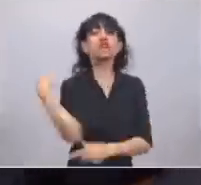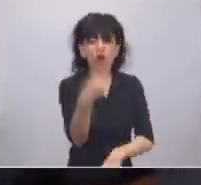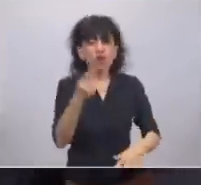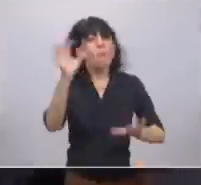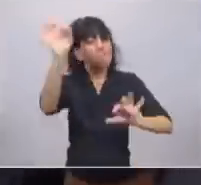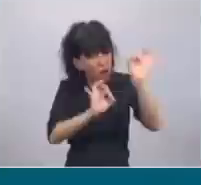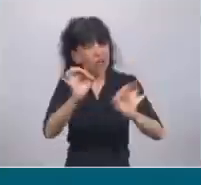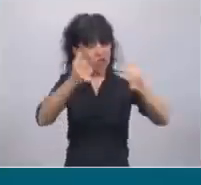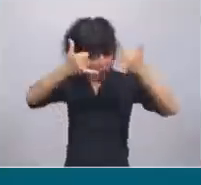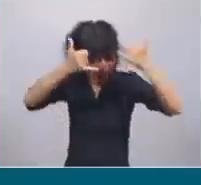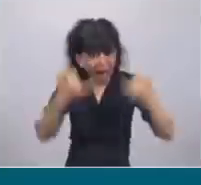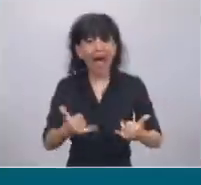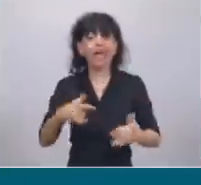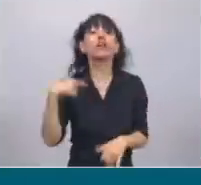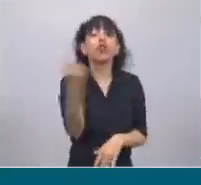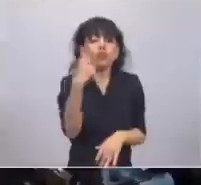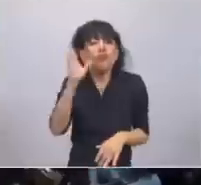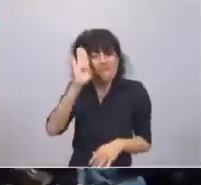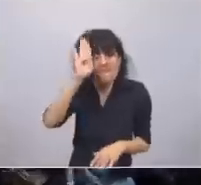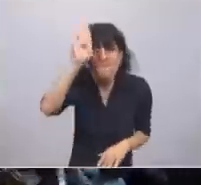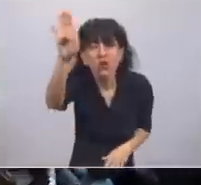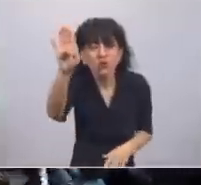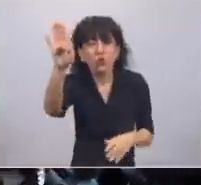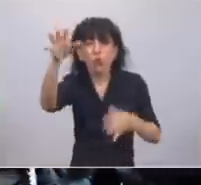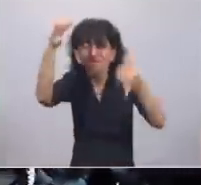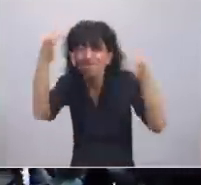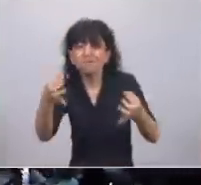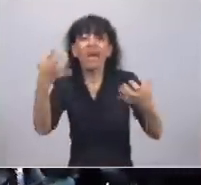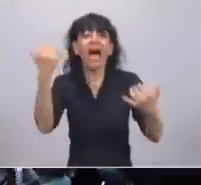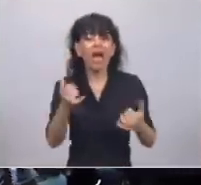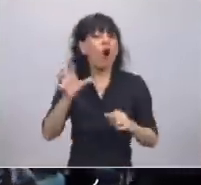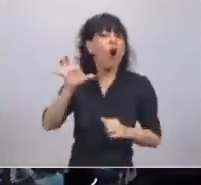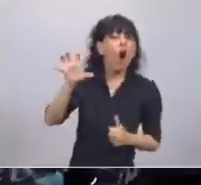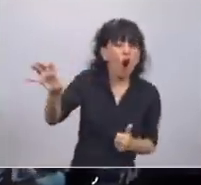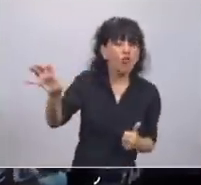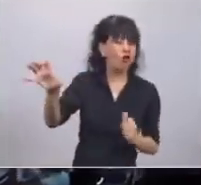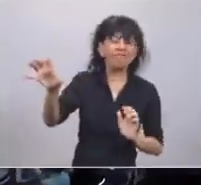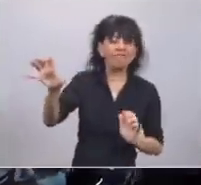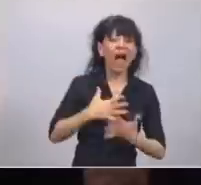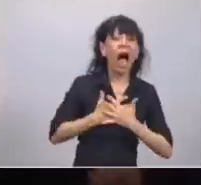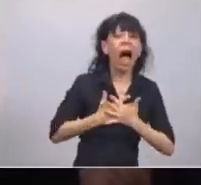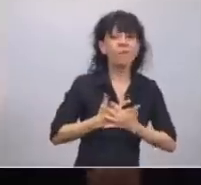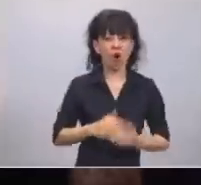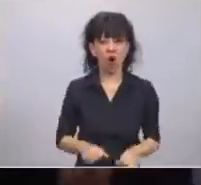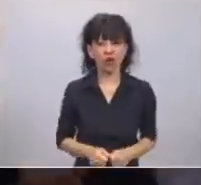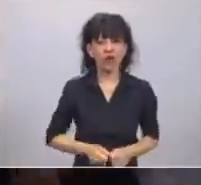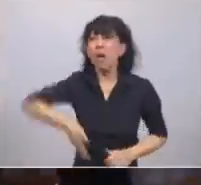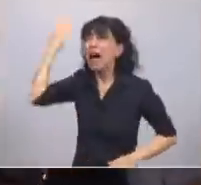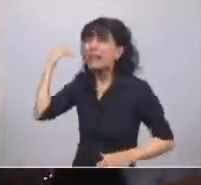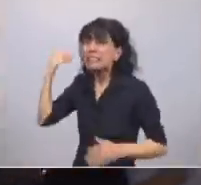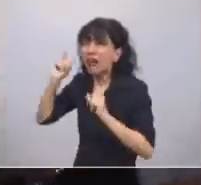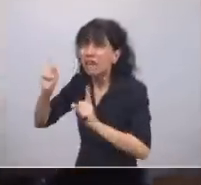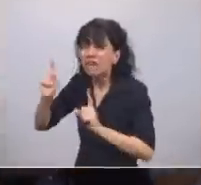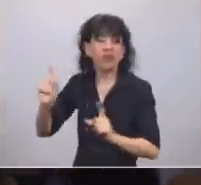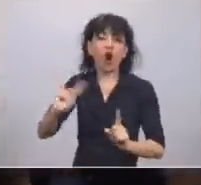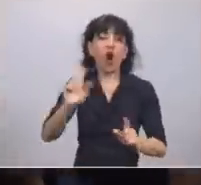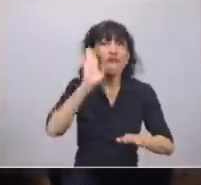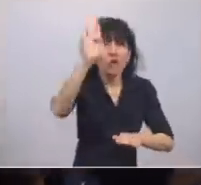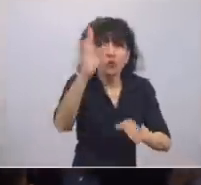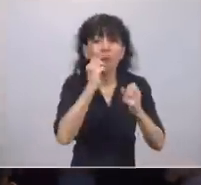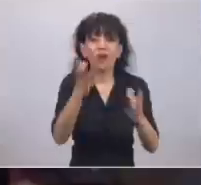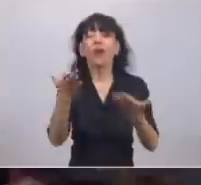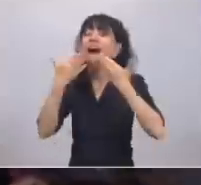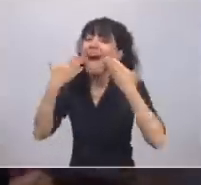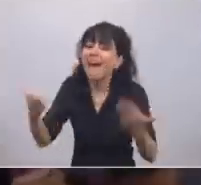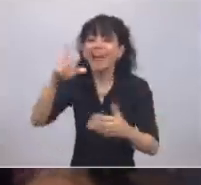proyecto, que somos el futuro. Frente al odio, el amor. Frente al pasado, el futuro. Gracias,